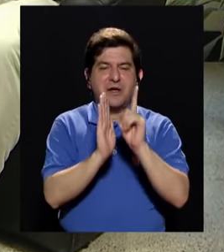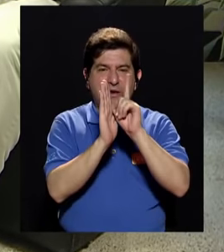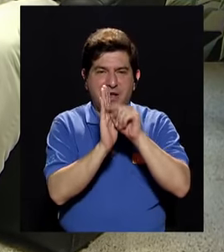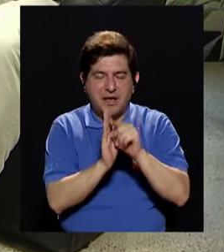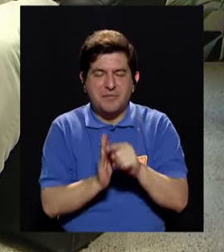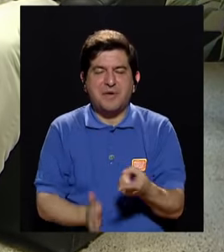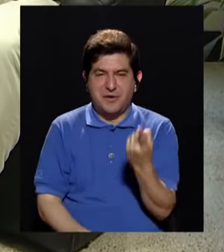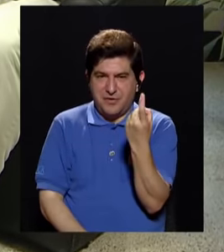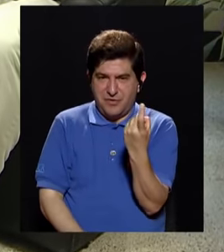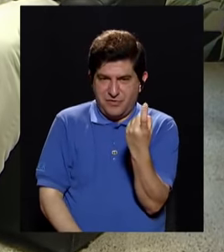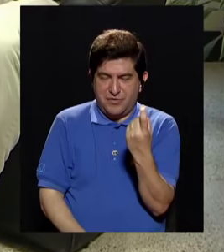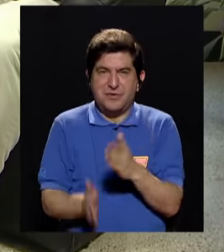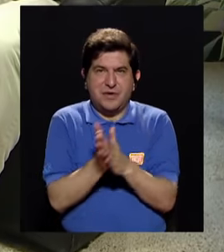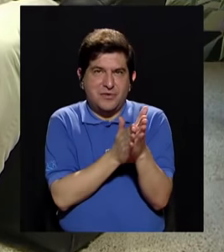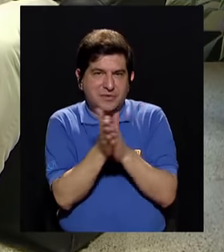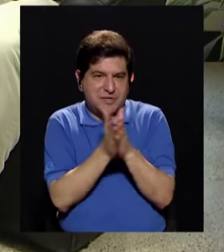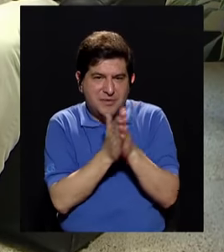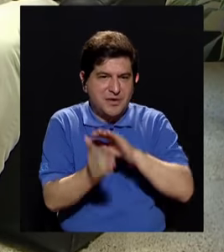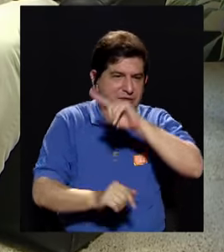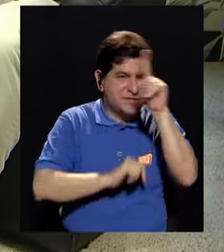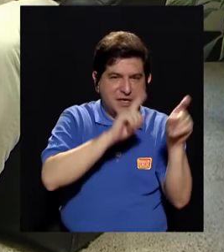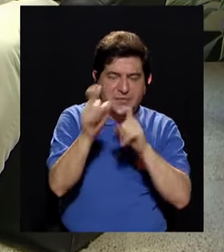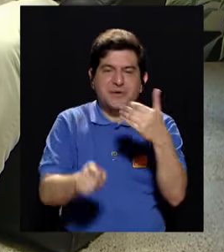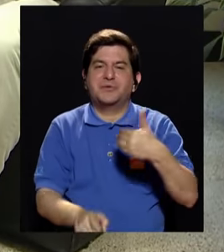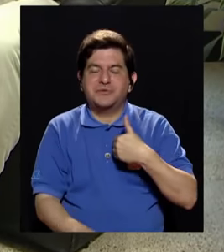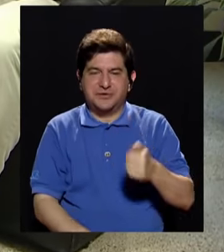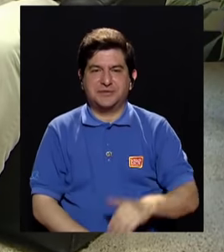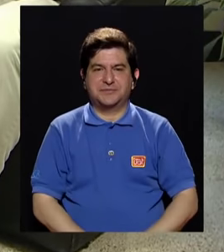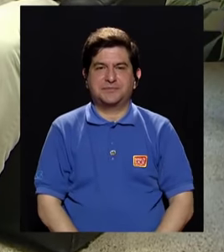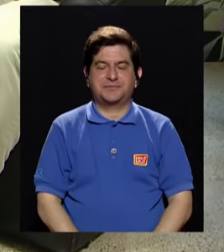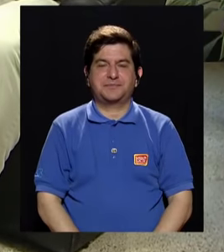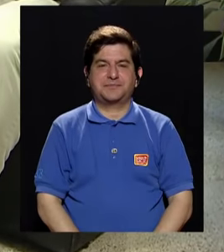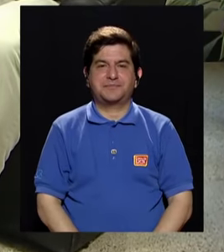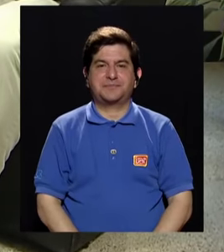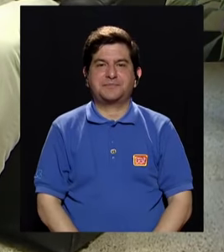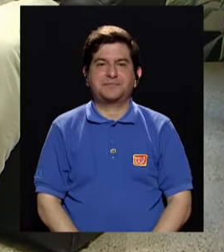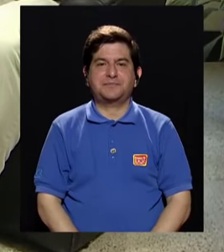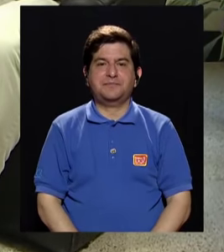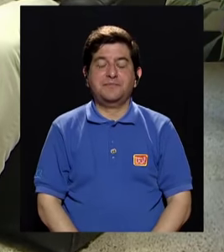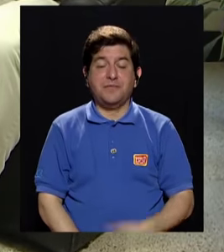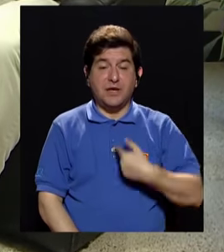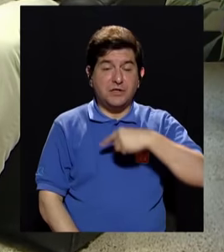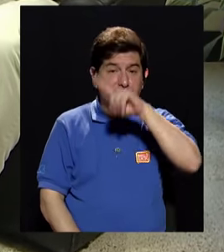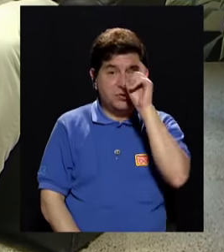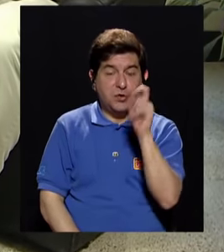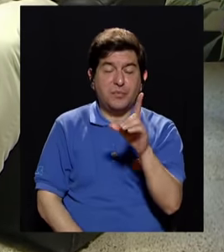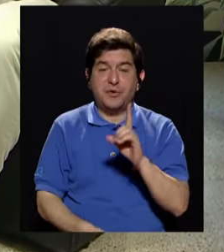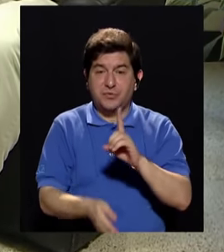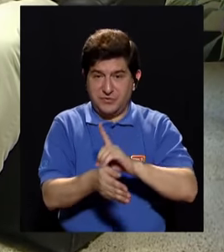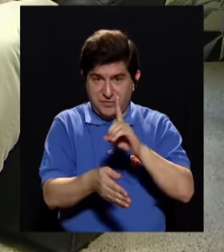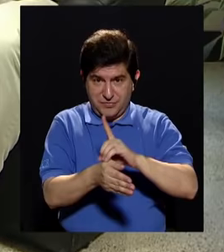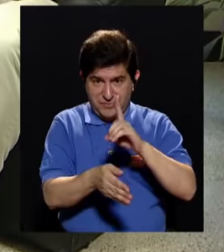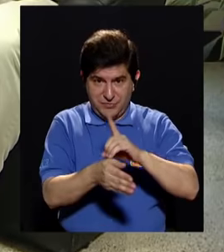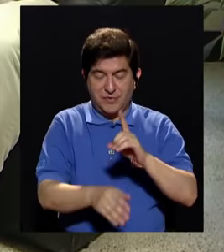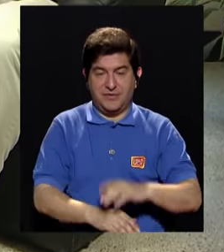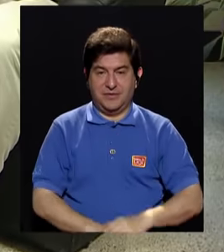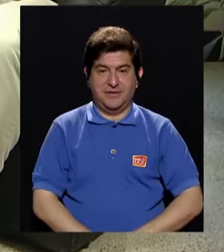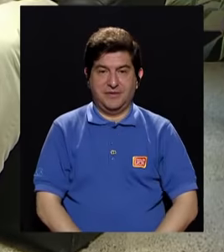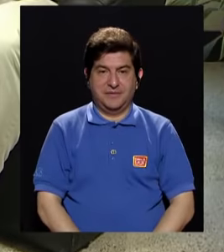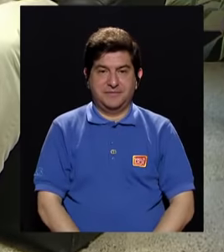minutitos que nos quedan aprovechar estas consultas que tenemos sí eh lo que le va a preguntar doctora es si